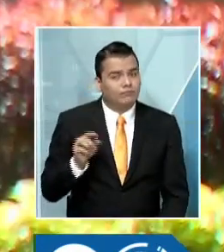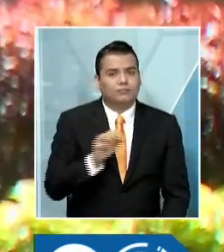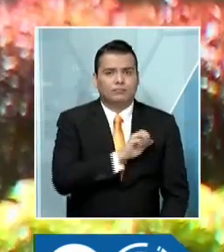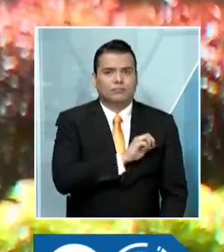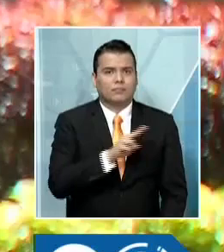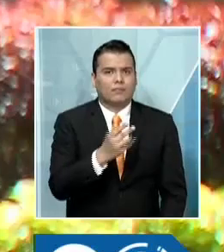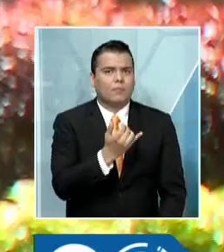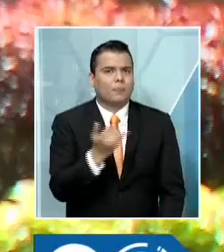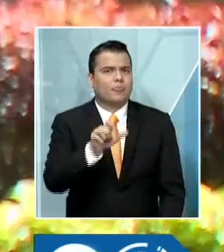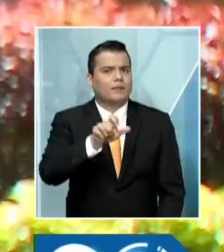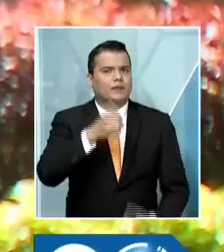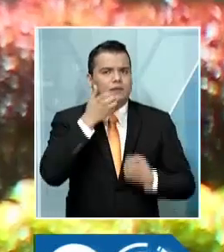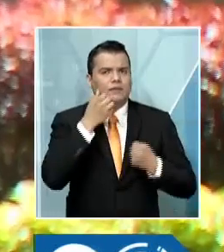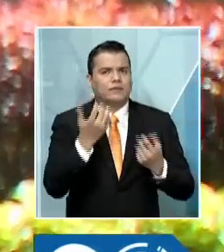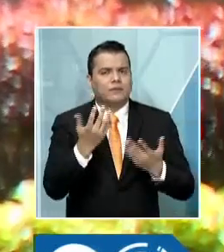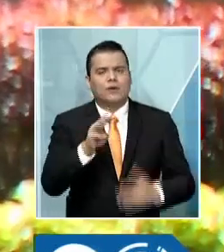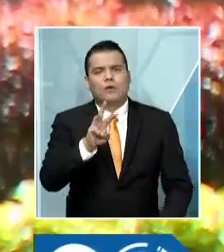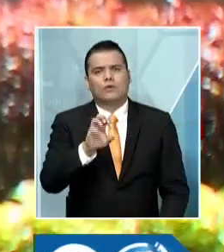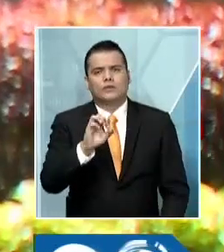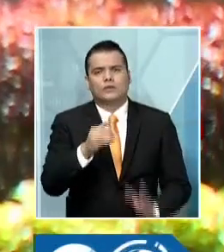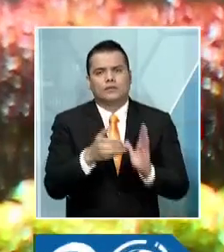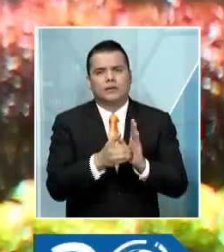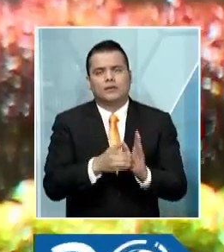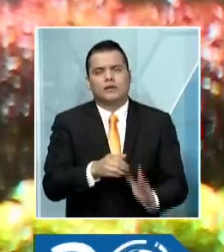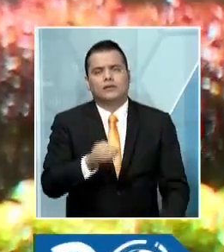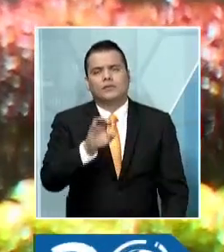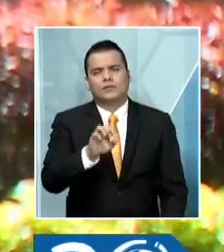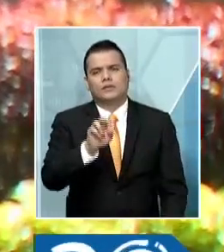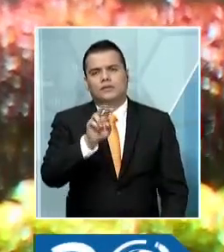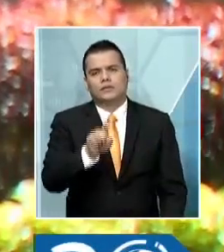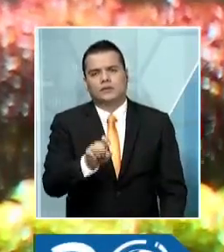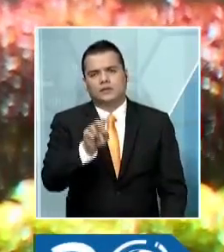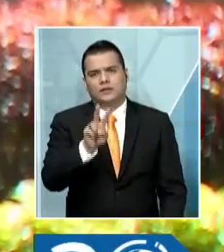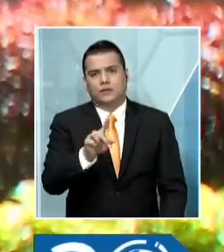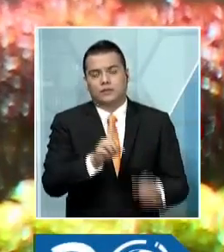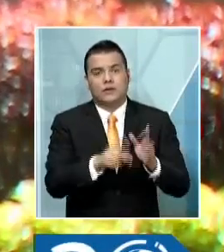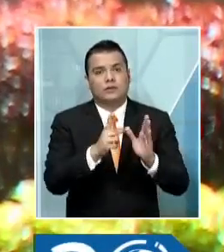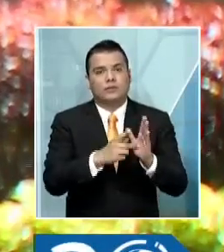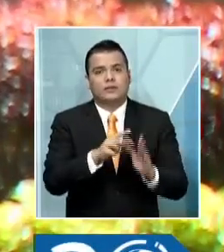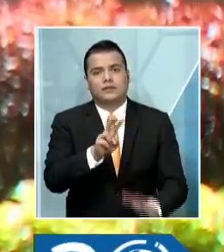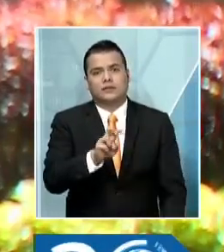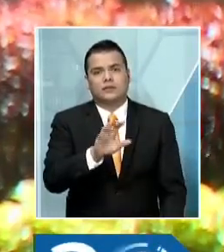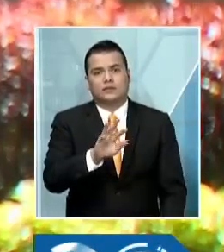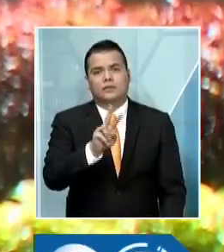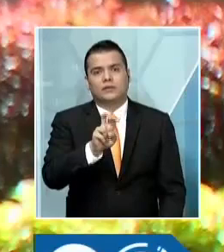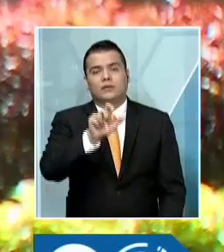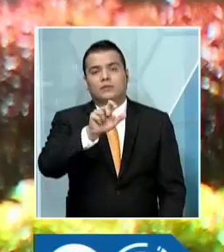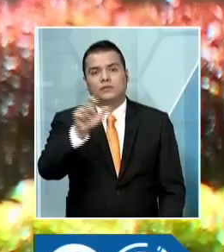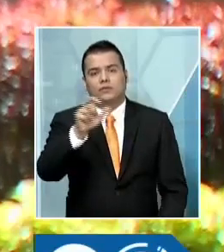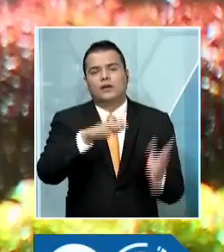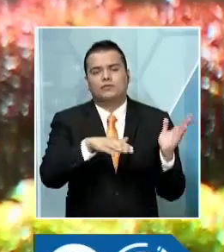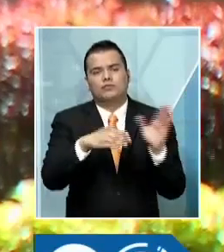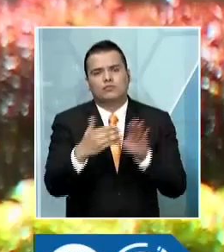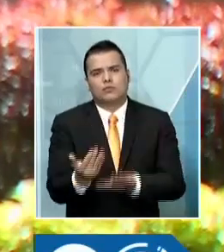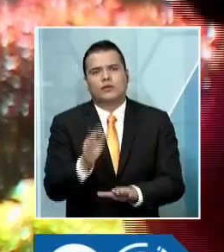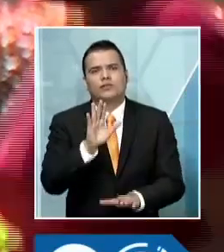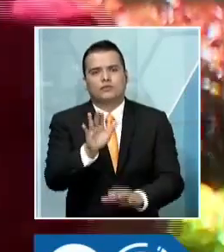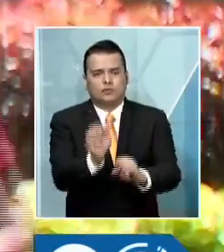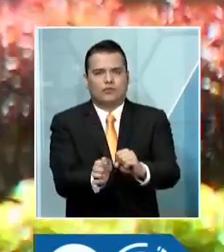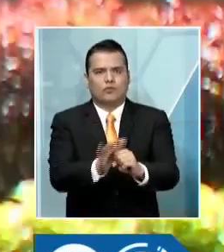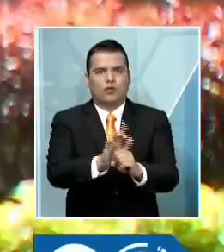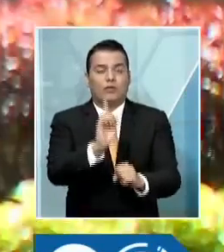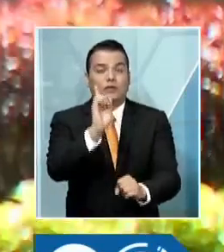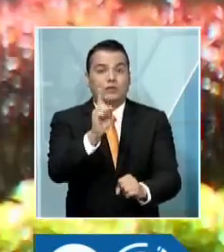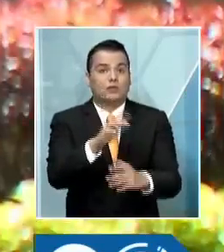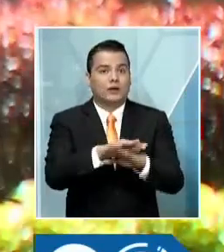hoy 80.962 casos de COVID-19 y 2.757 personas han fallecido por la